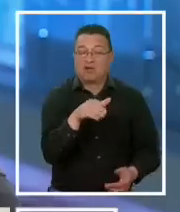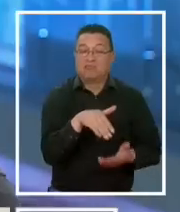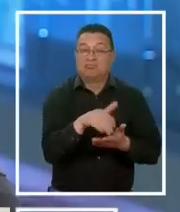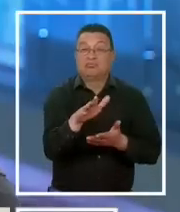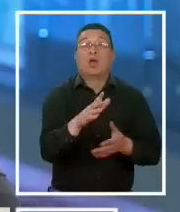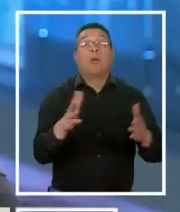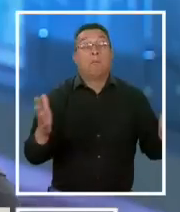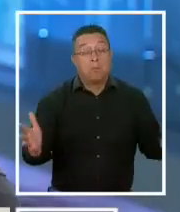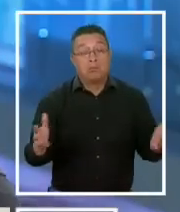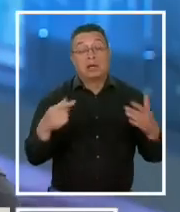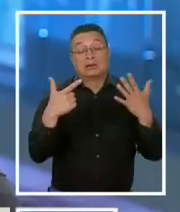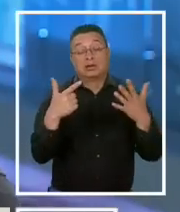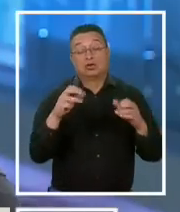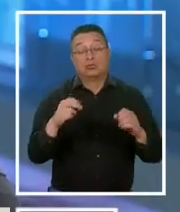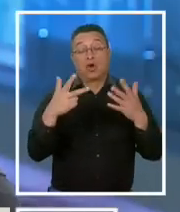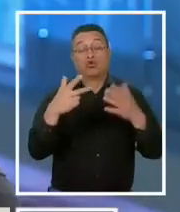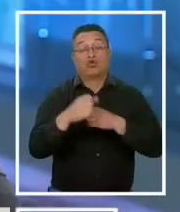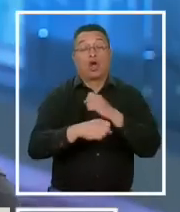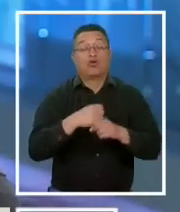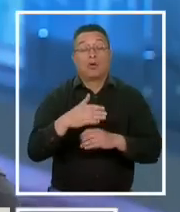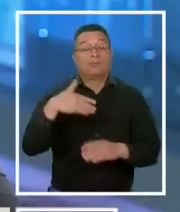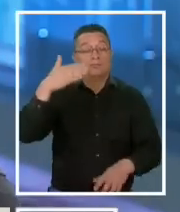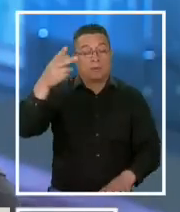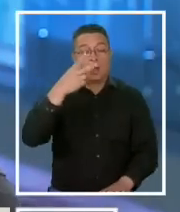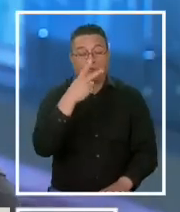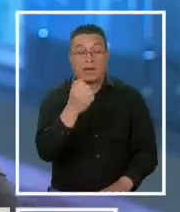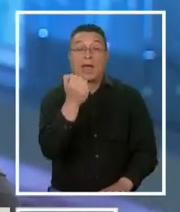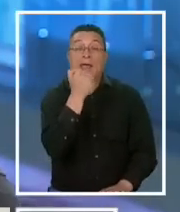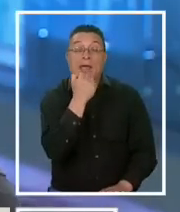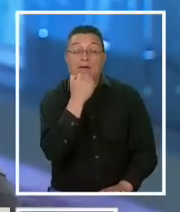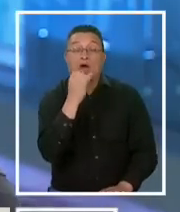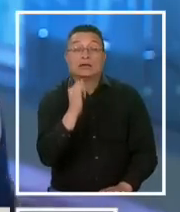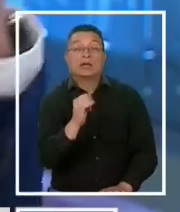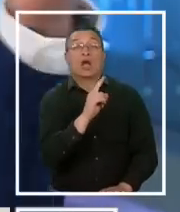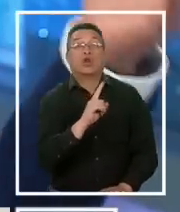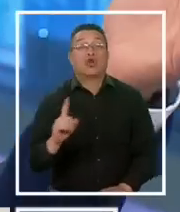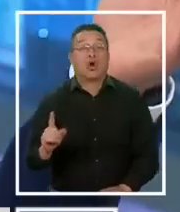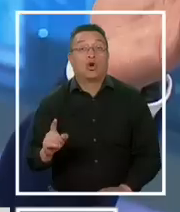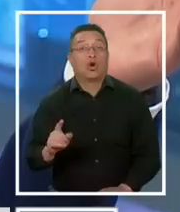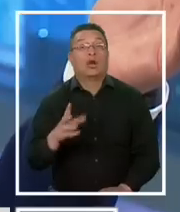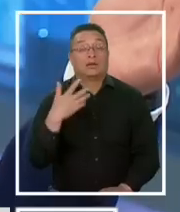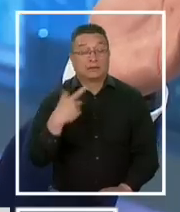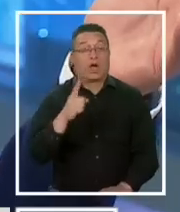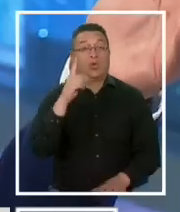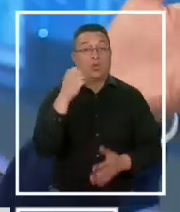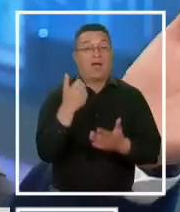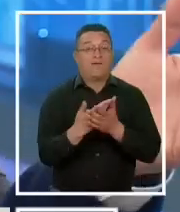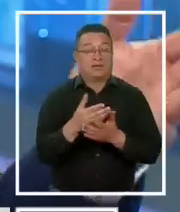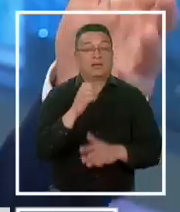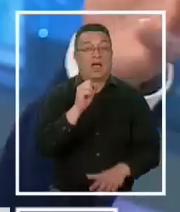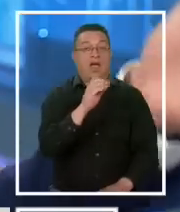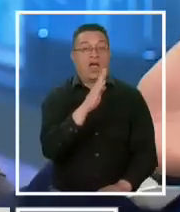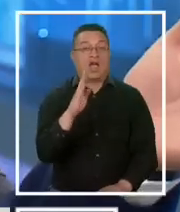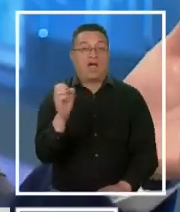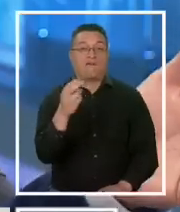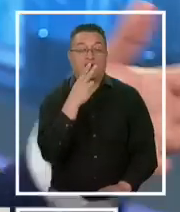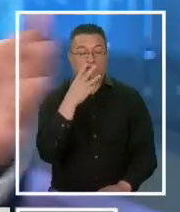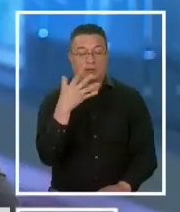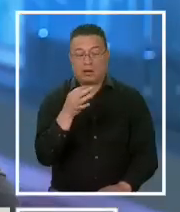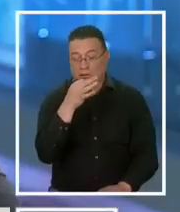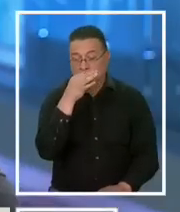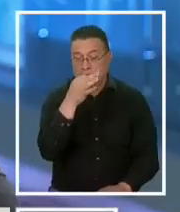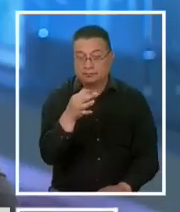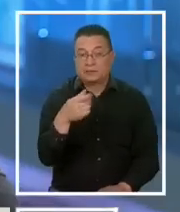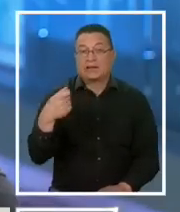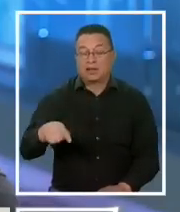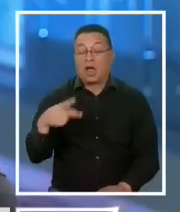en siete u ocho años más Tendremos que evaluar si se equivocaron o no se equivocaron ya se equivocaron una vez con el señor como lo dijo uno de los senadores